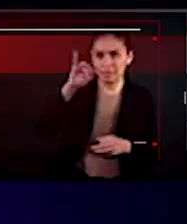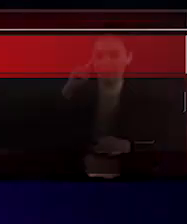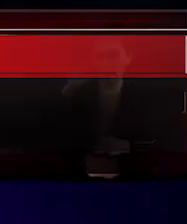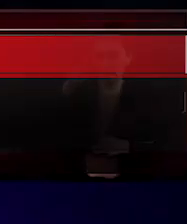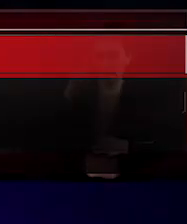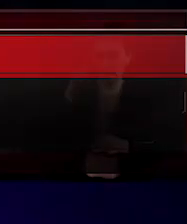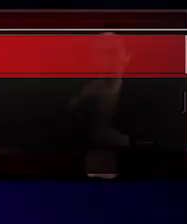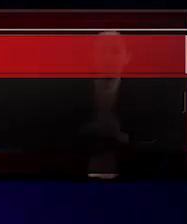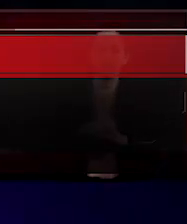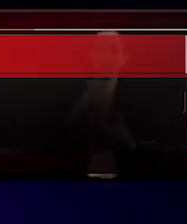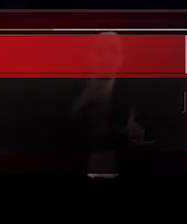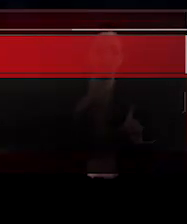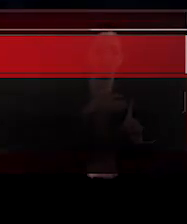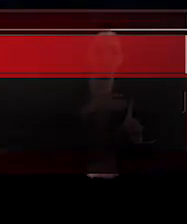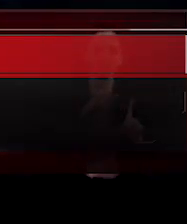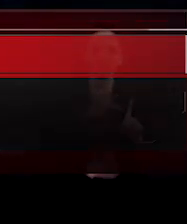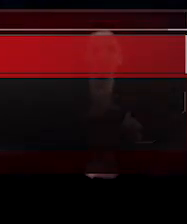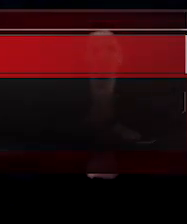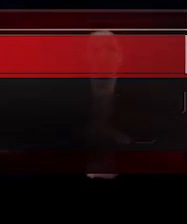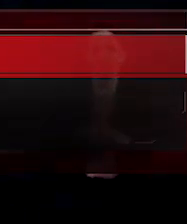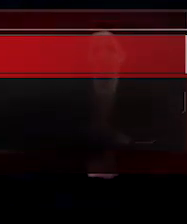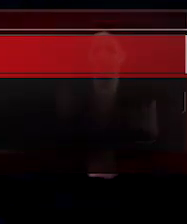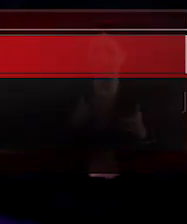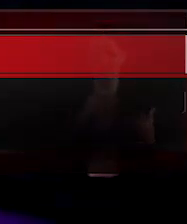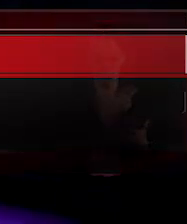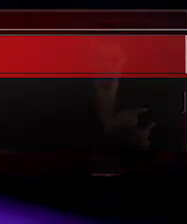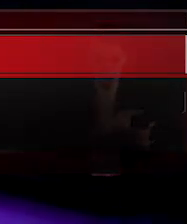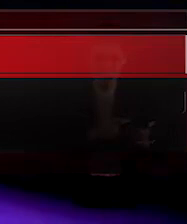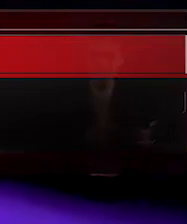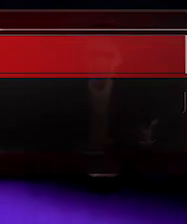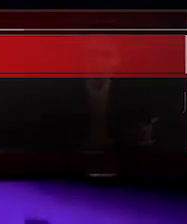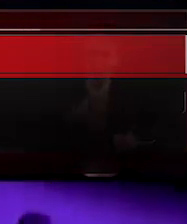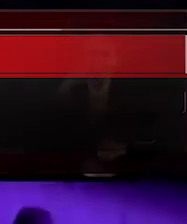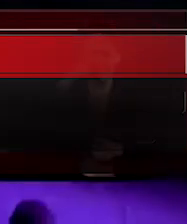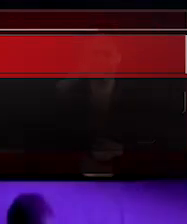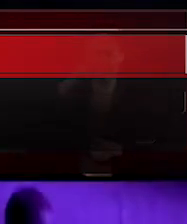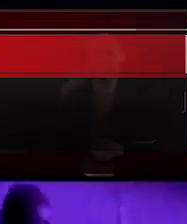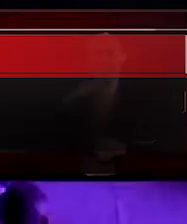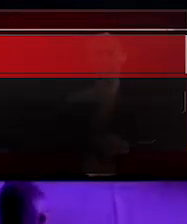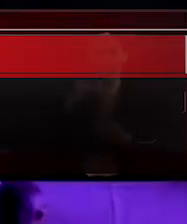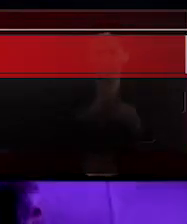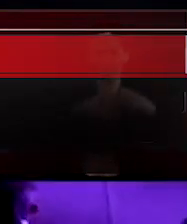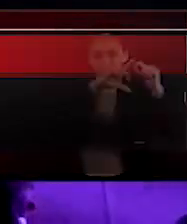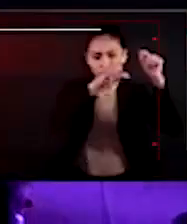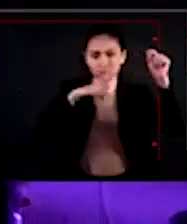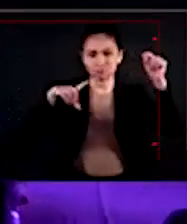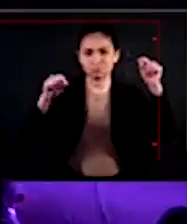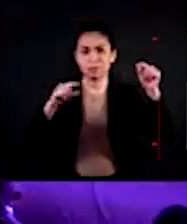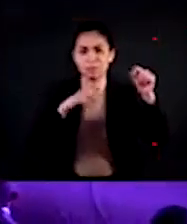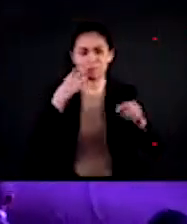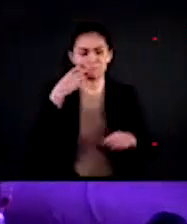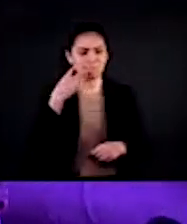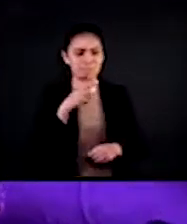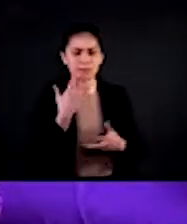El objetivo es implementar un esquema de trabajo que sea un referente en el país, sustentado en la mejora continua